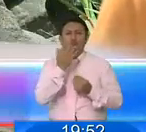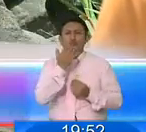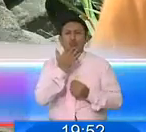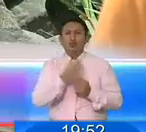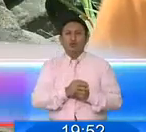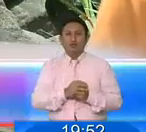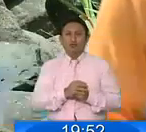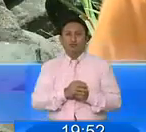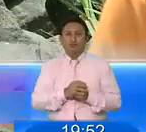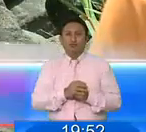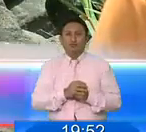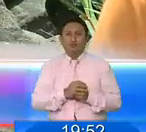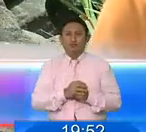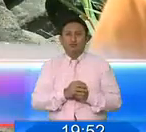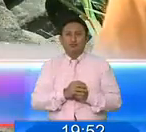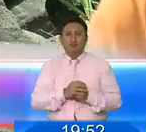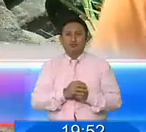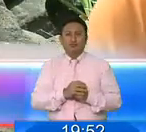quizá